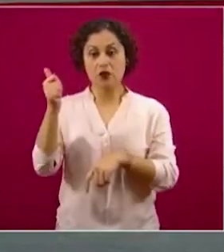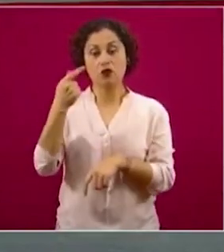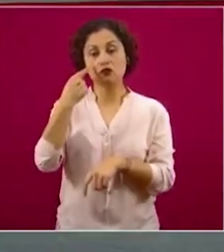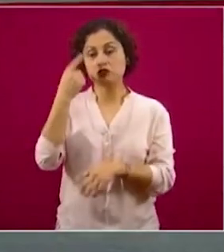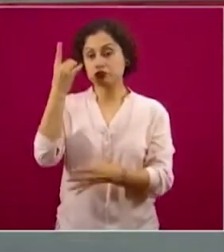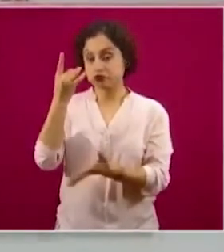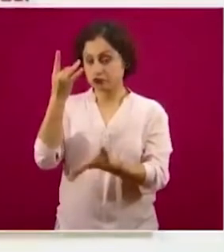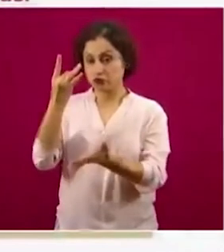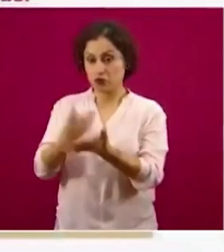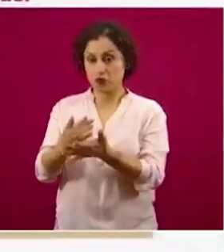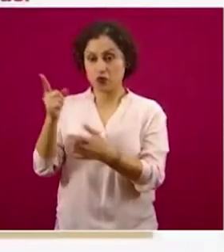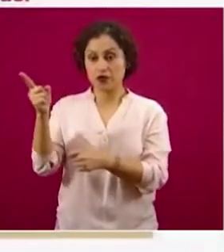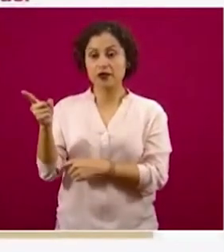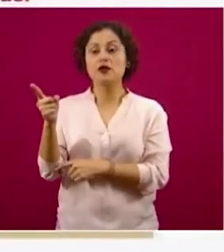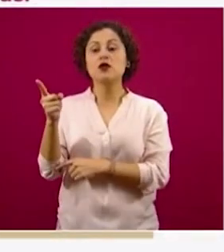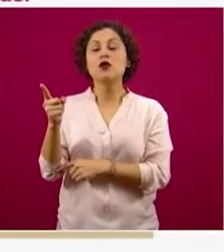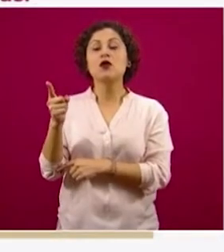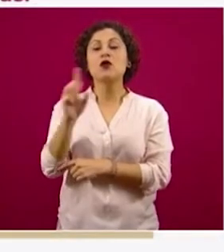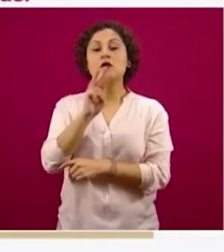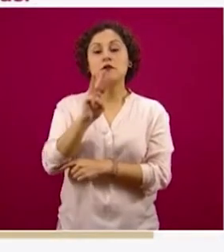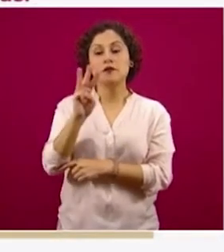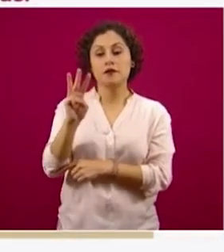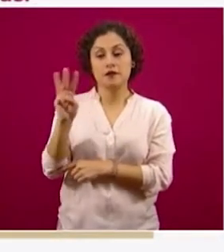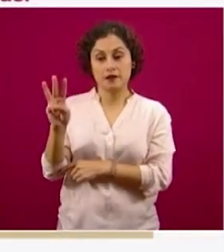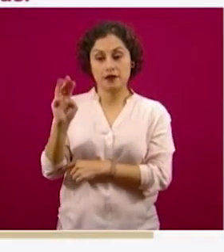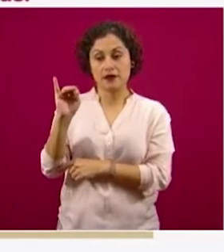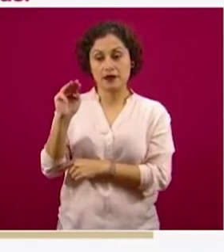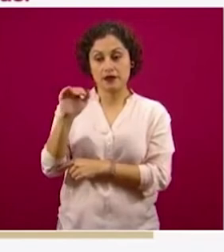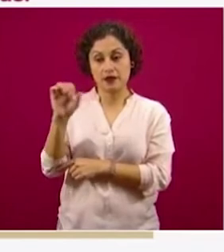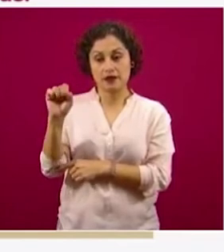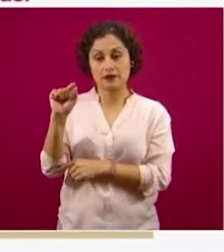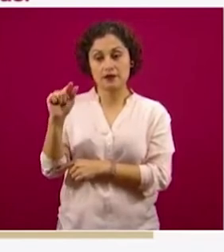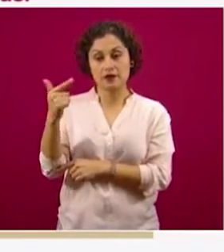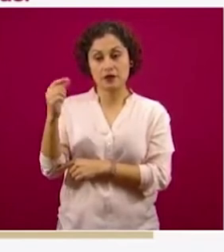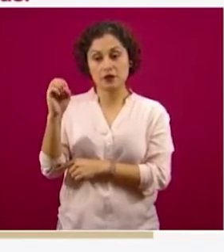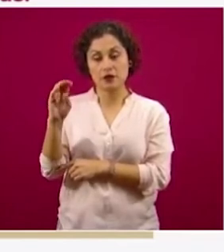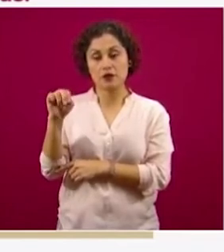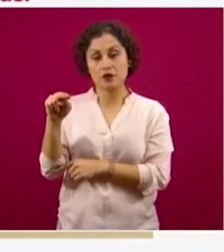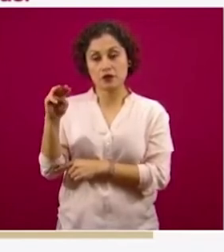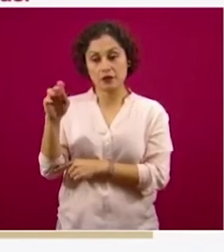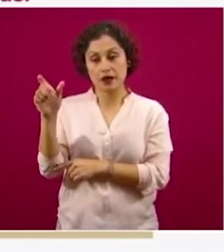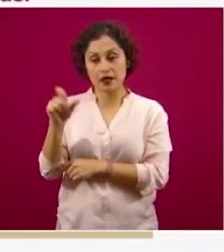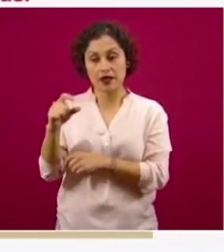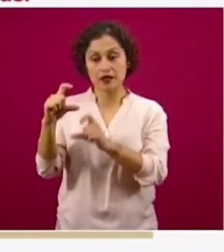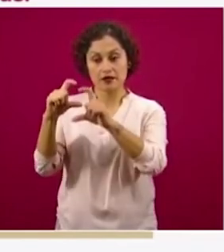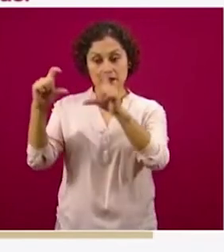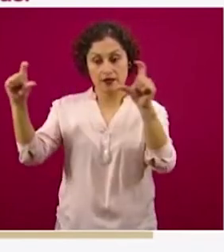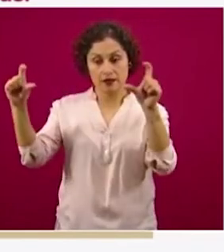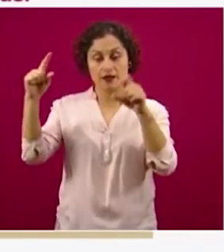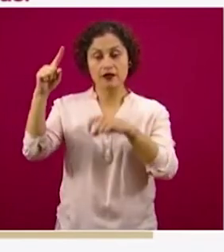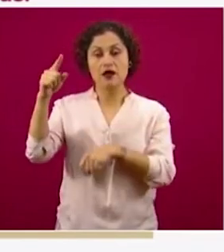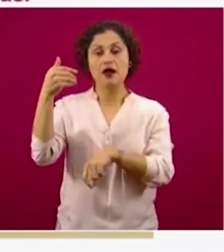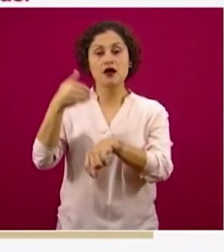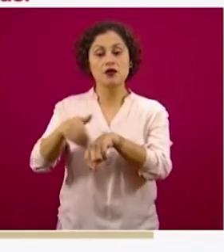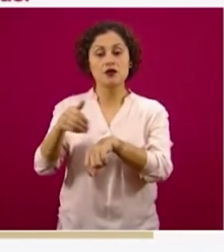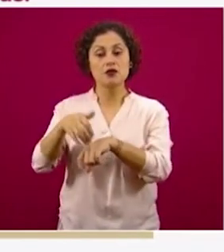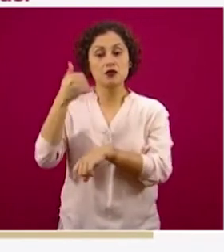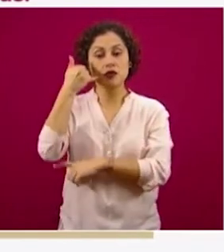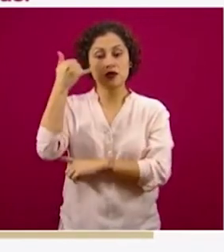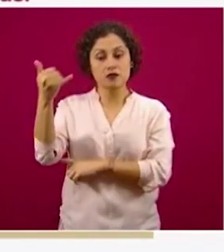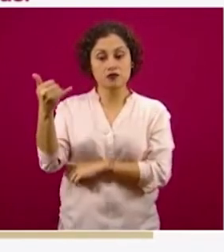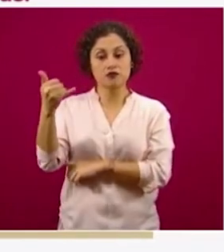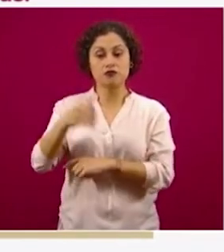datos de la página de los teléfonos 800 623 23 23 opción 2 estamos con las